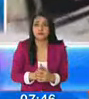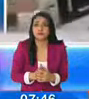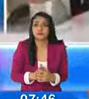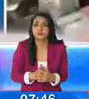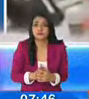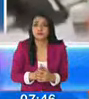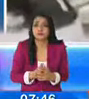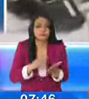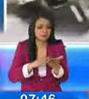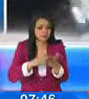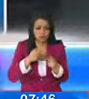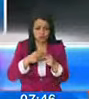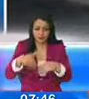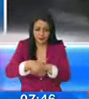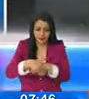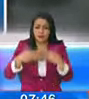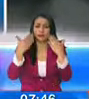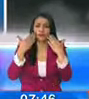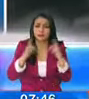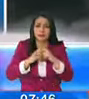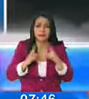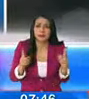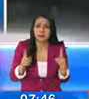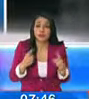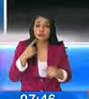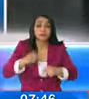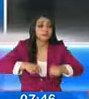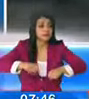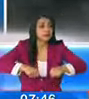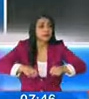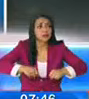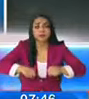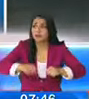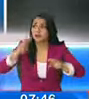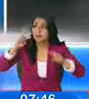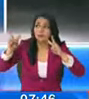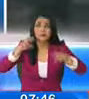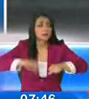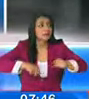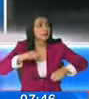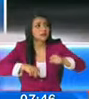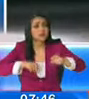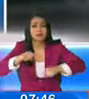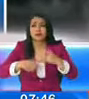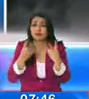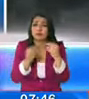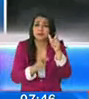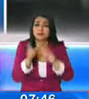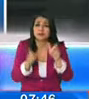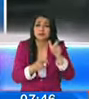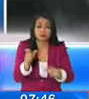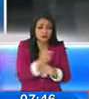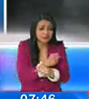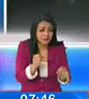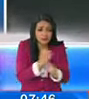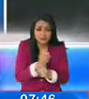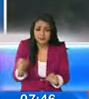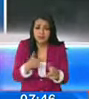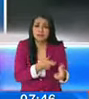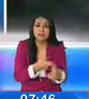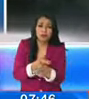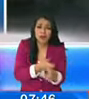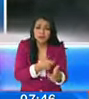cómo se dice el nombre de calles y todo eso, pero pues he pasado en la bicicleta por muchos lados afectados, muy feos. Hay mucha gente que han estado sacando ambulancias,